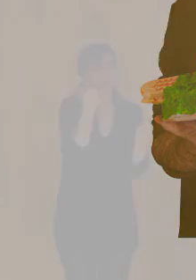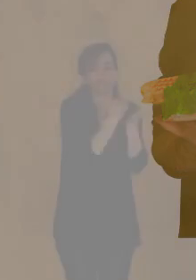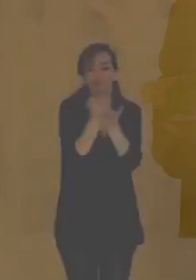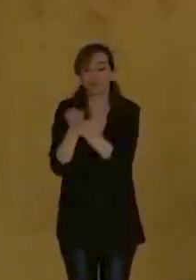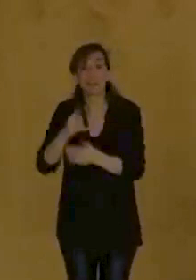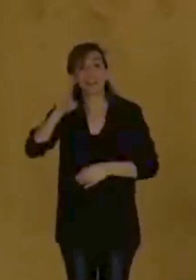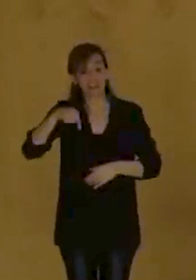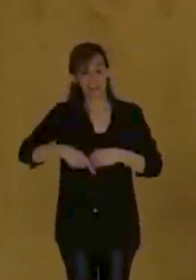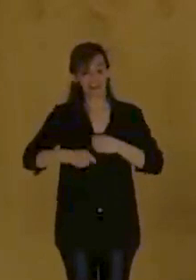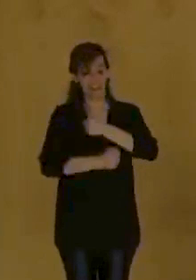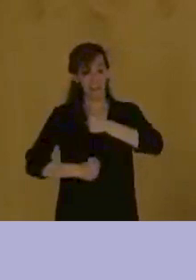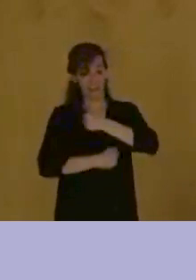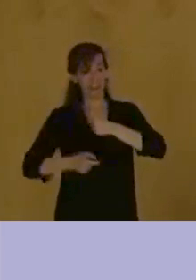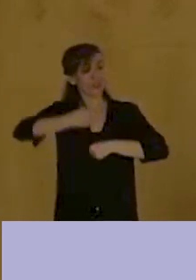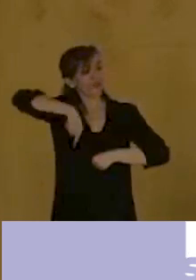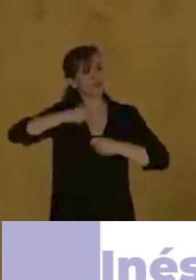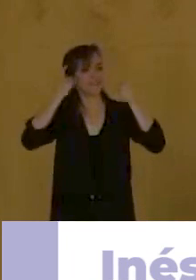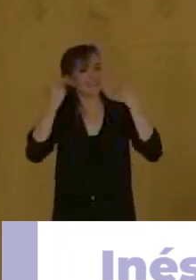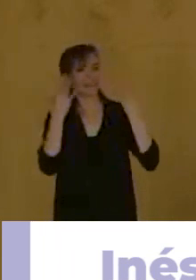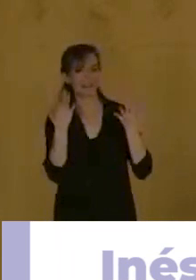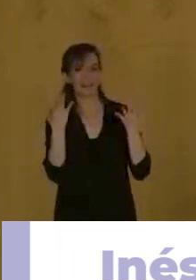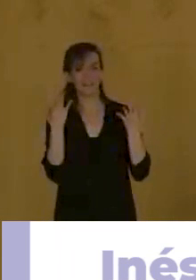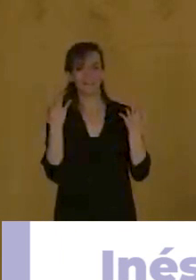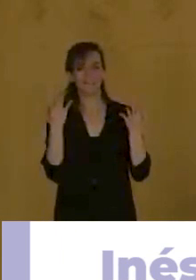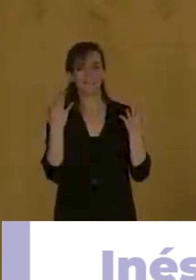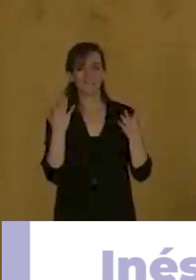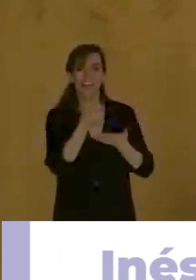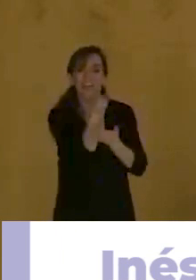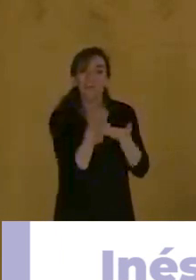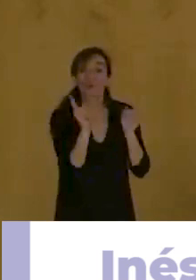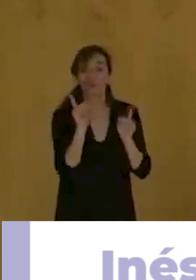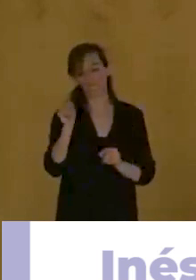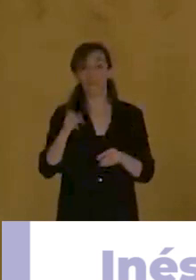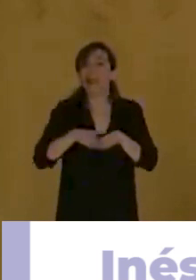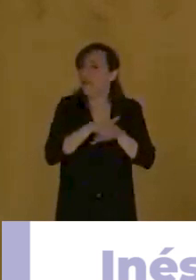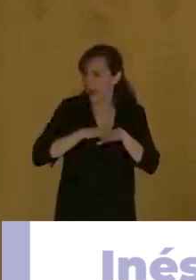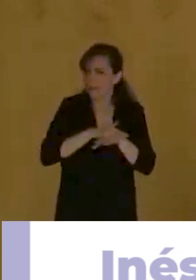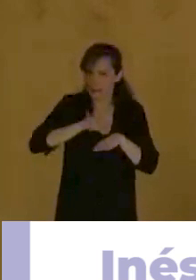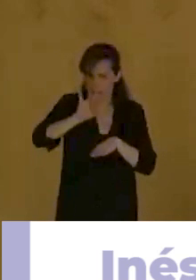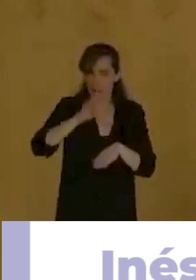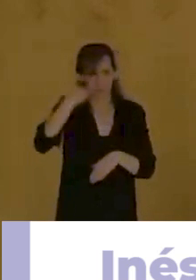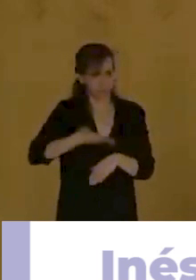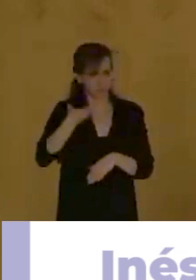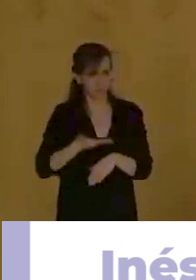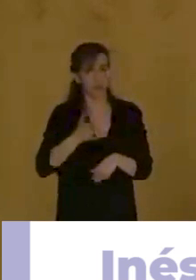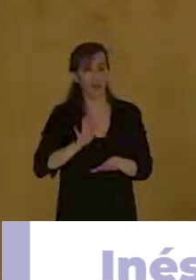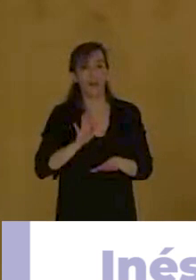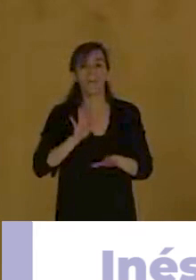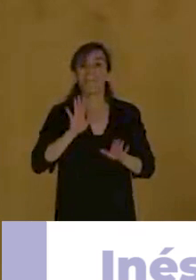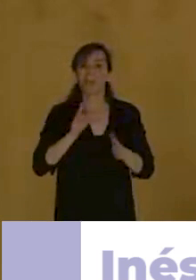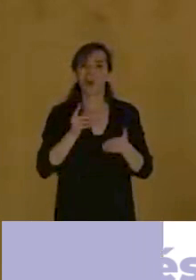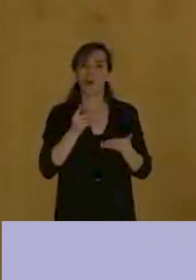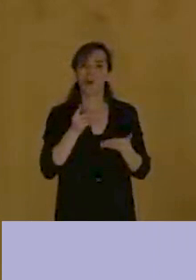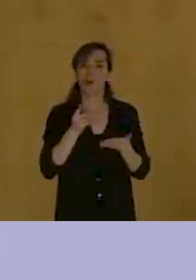ejemplo, también en Berbiqui, que no solo se centre en el dibujo es la base y es muy importante, pero de